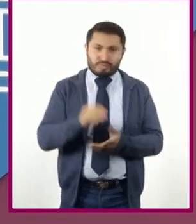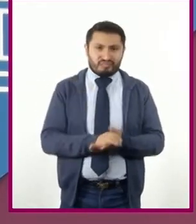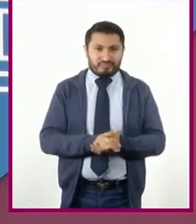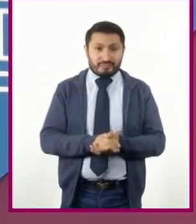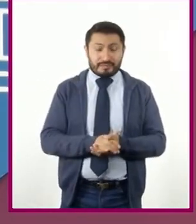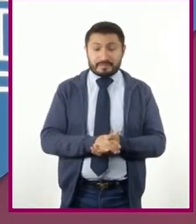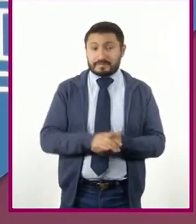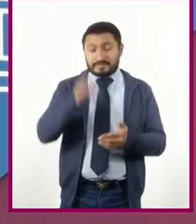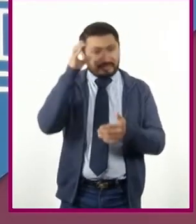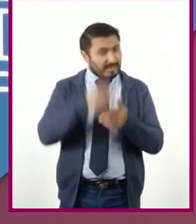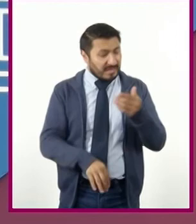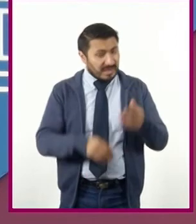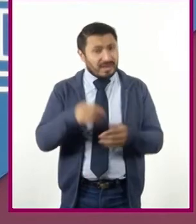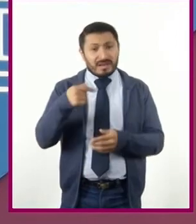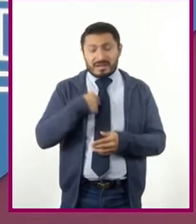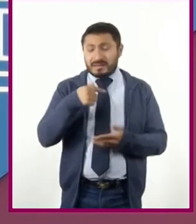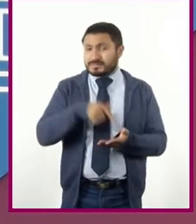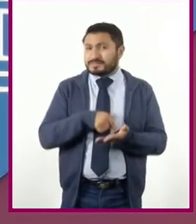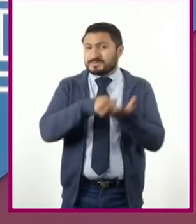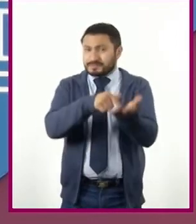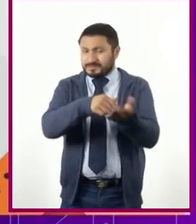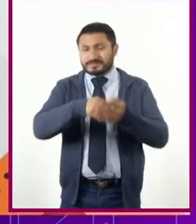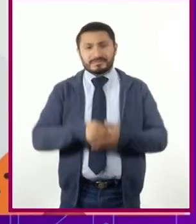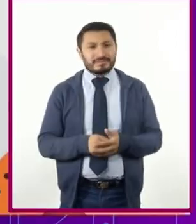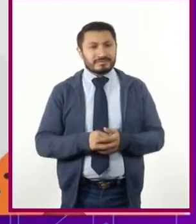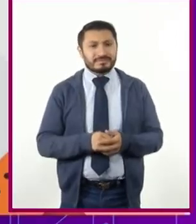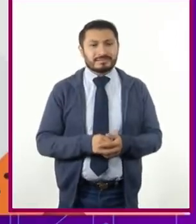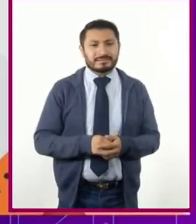Para terminar, les planteo el siguiente reto.